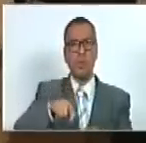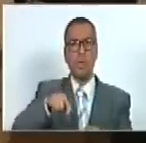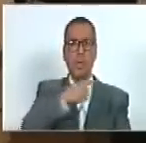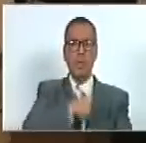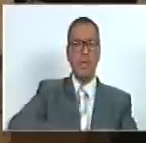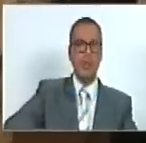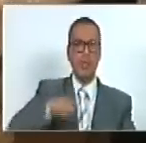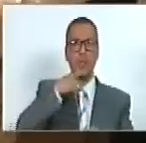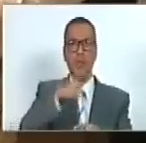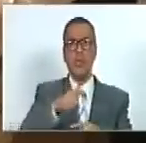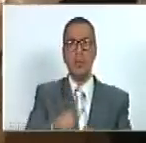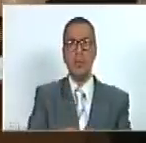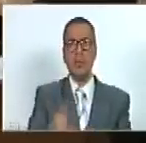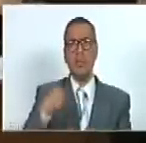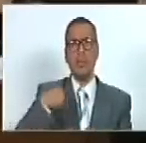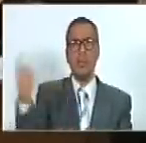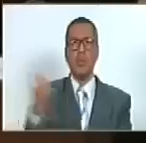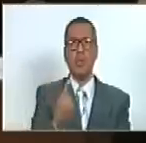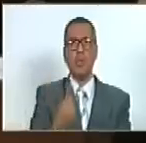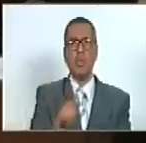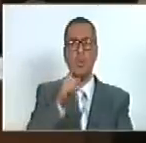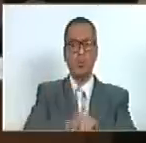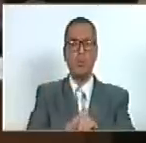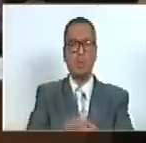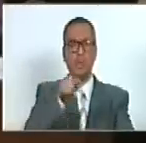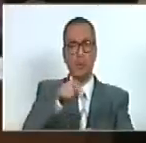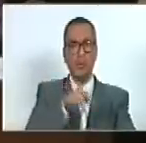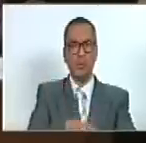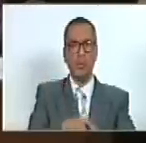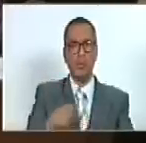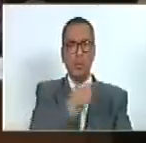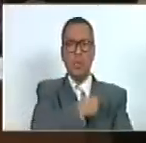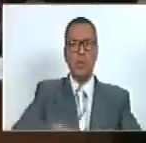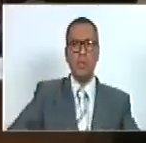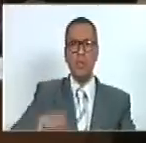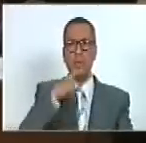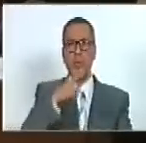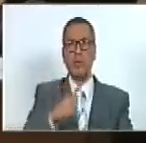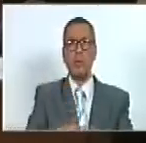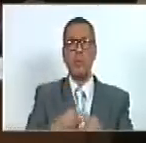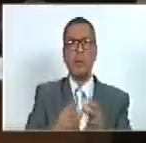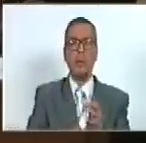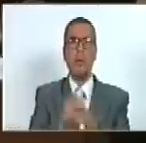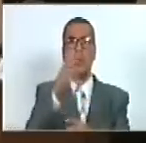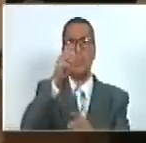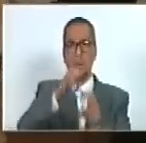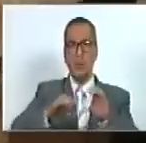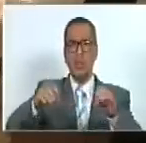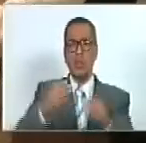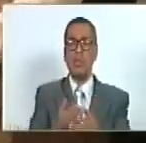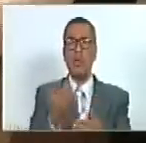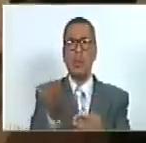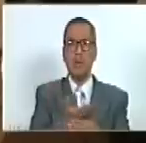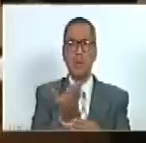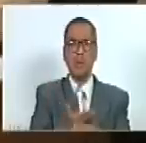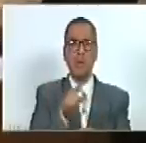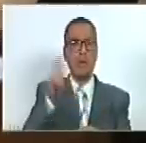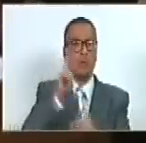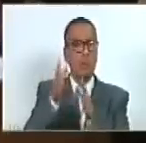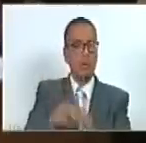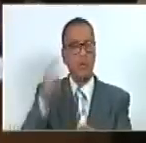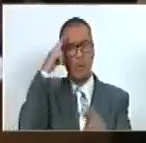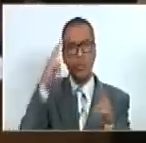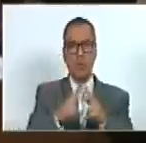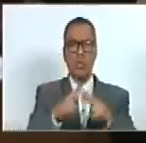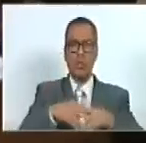Nardia, como el presidente que llegaron a llamar en un momento determinado el presidente platanero. Hoy por hoy el pueblo venezolano está reconociendo